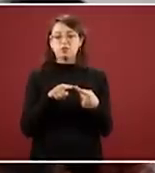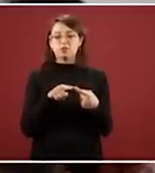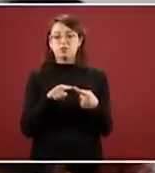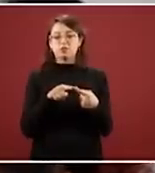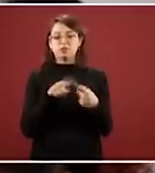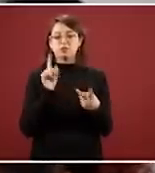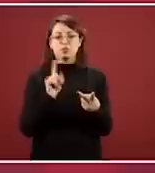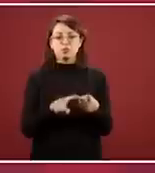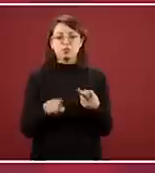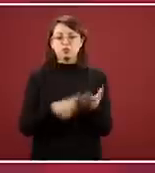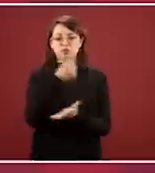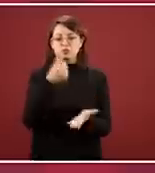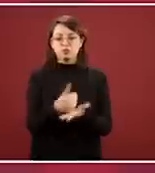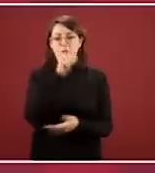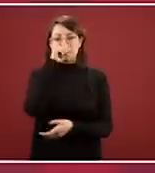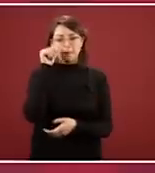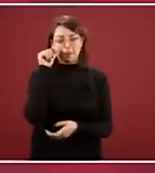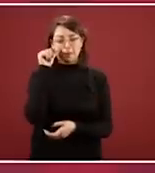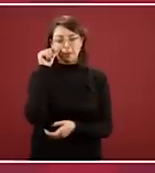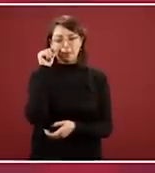a Ciudad Juárez.